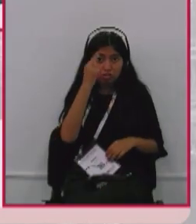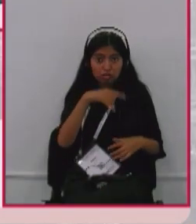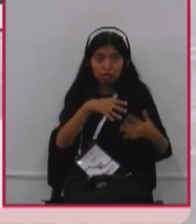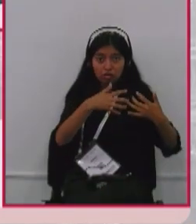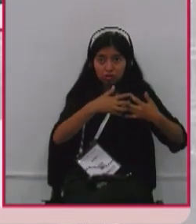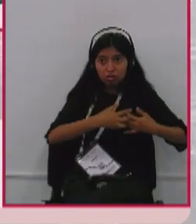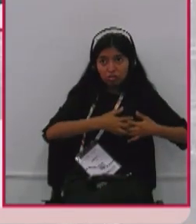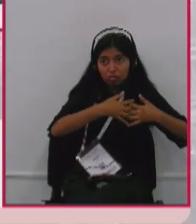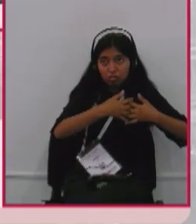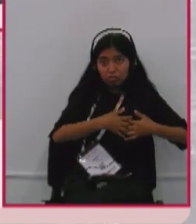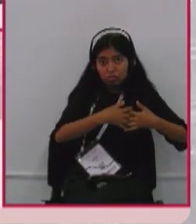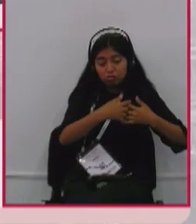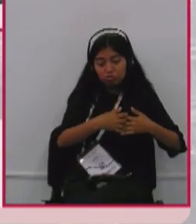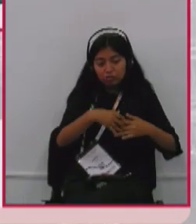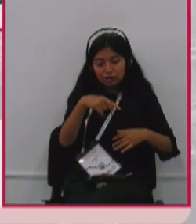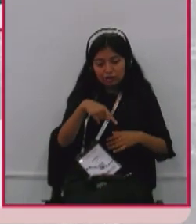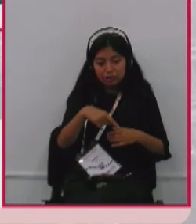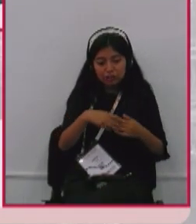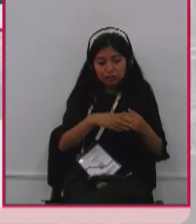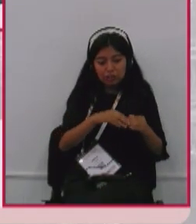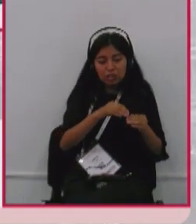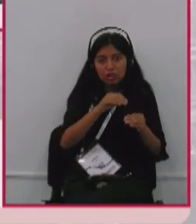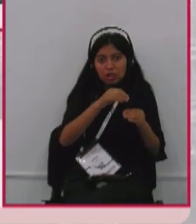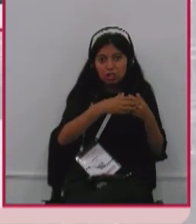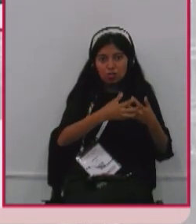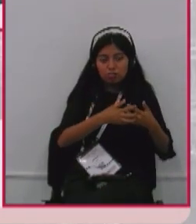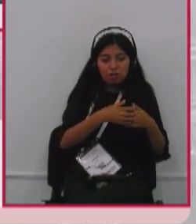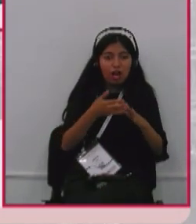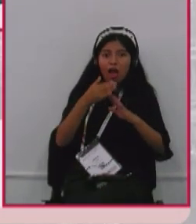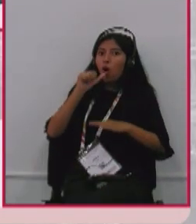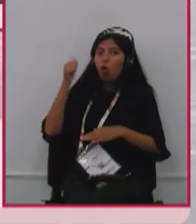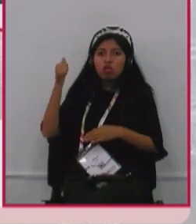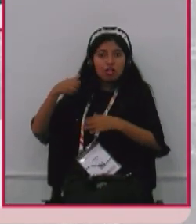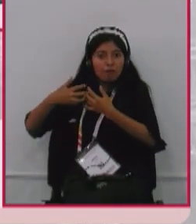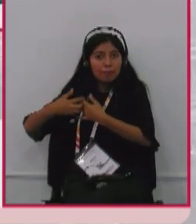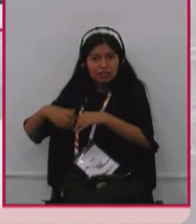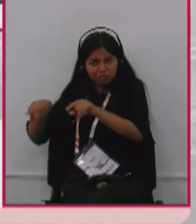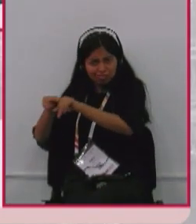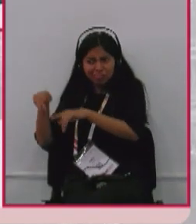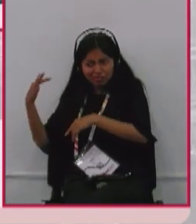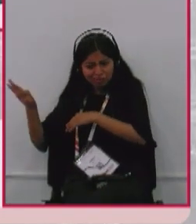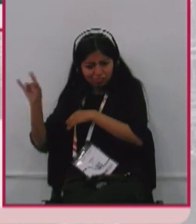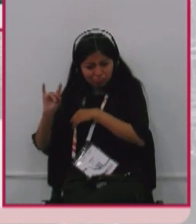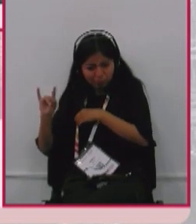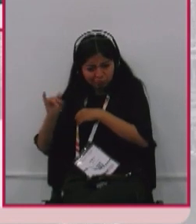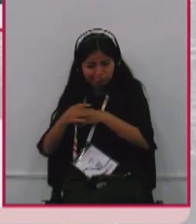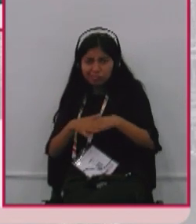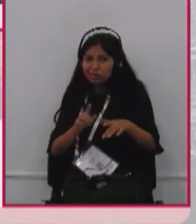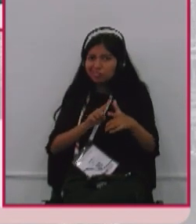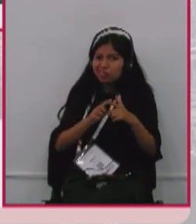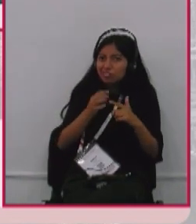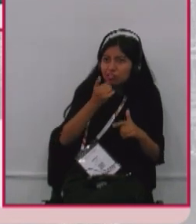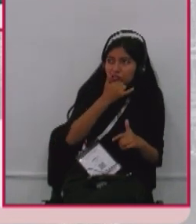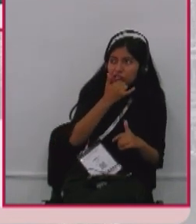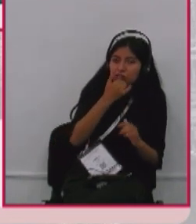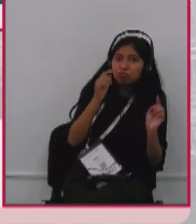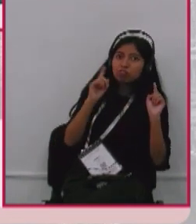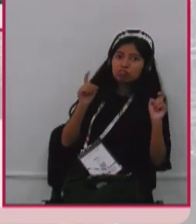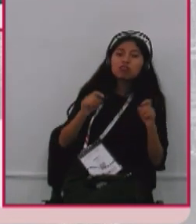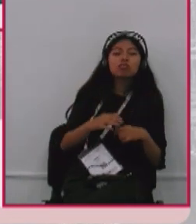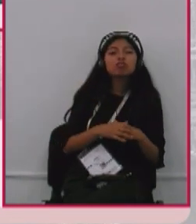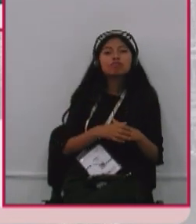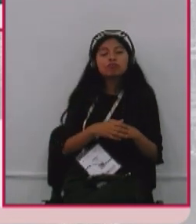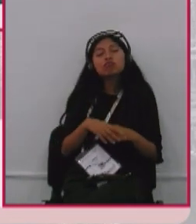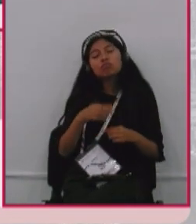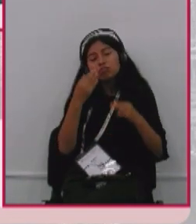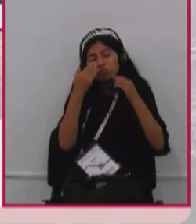que ha aplicado esta de manera industrial. Hay otra empresa que ha aplicado antes. Entonces vimos qué pasó. ¿Qué pasó ahí? Entonces